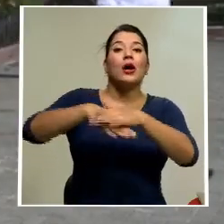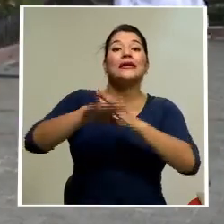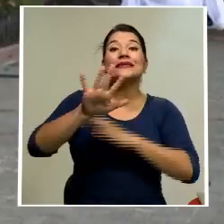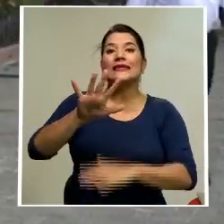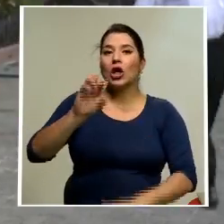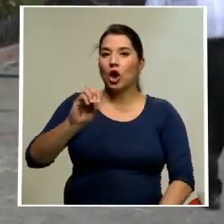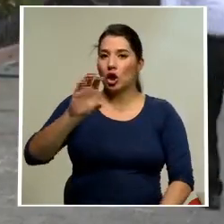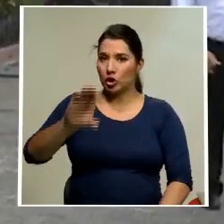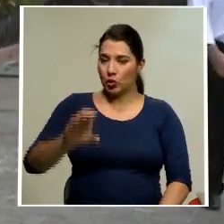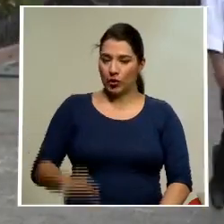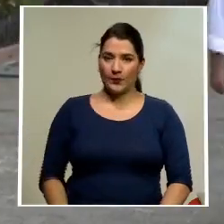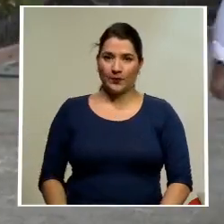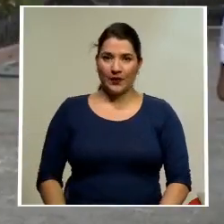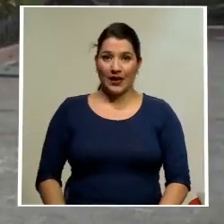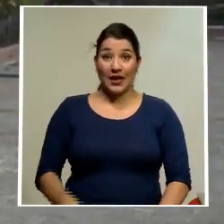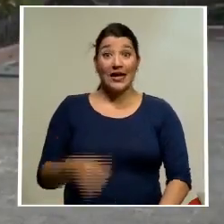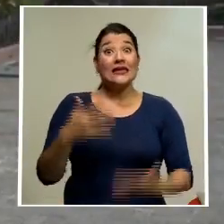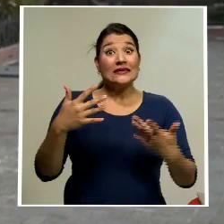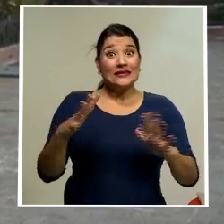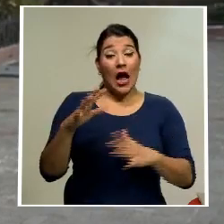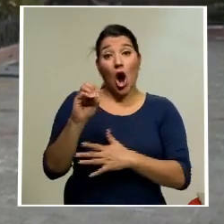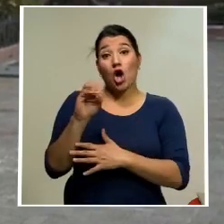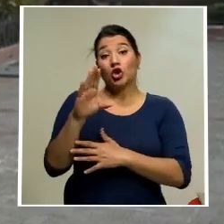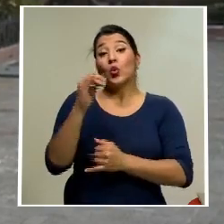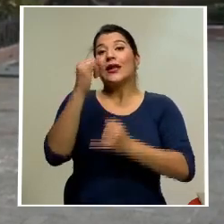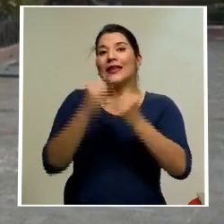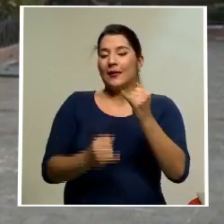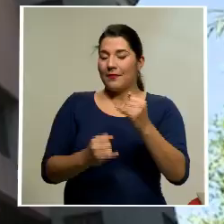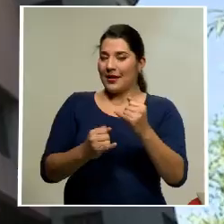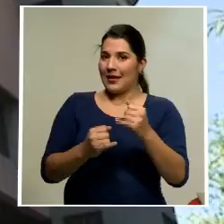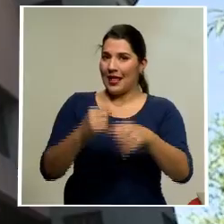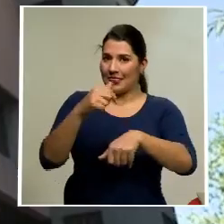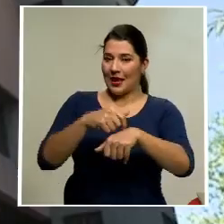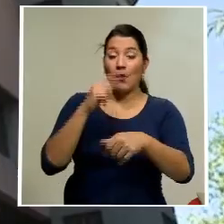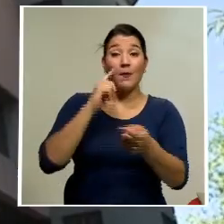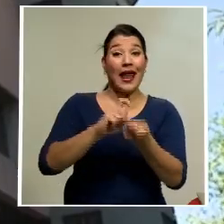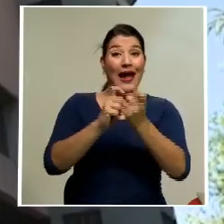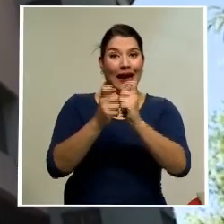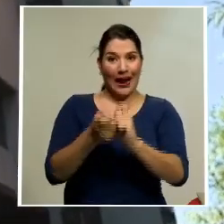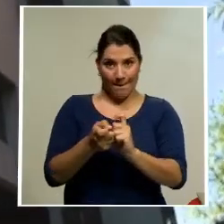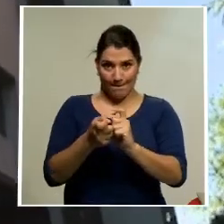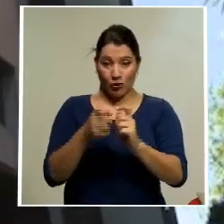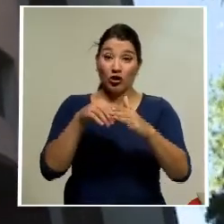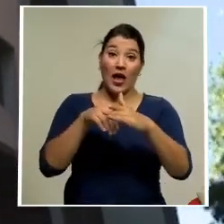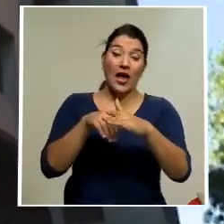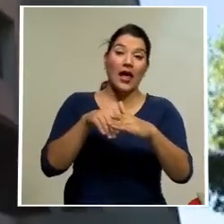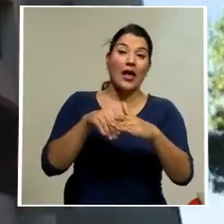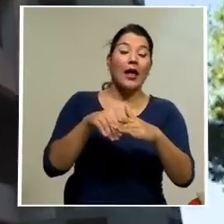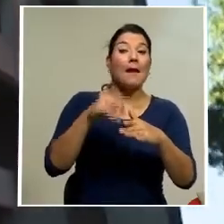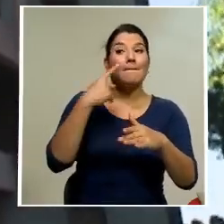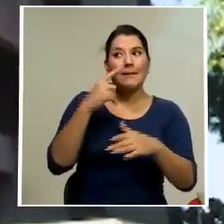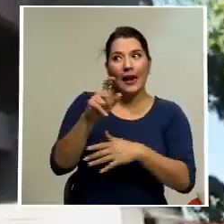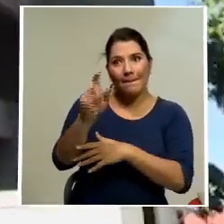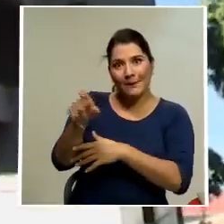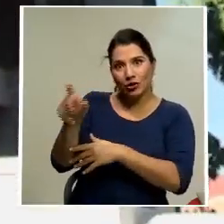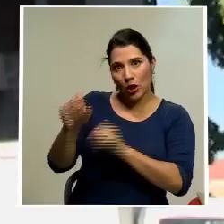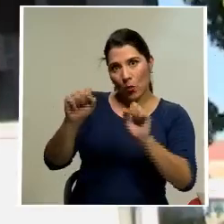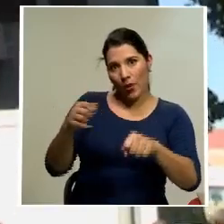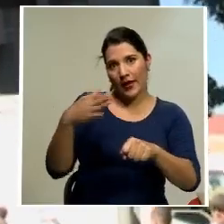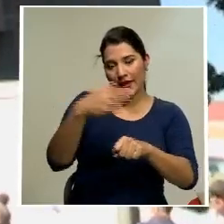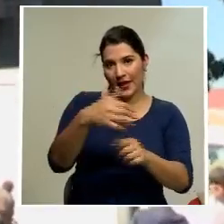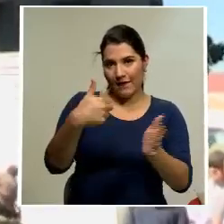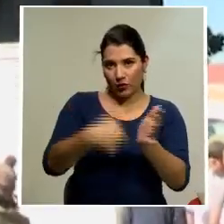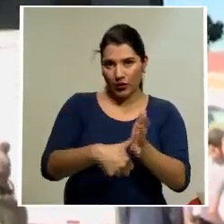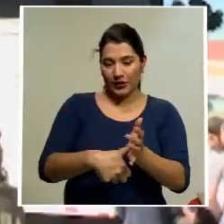Ya para el mes de octubre se cerrará el padrón electoral y además se realizará la convocatoria oficial a las elecciones nacionales del